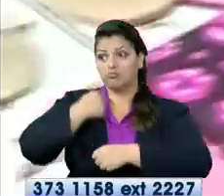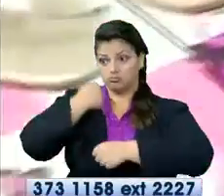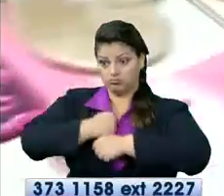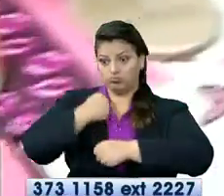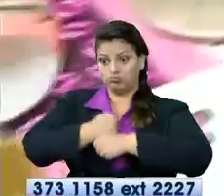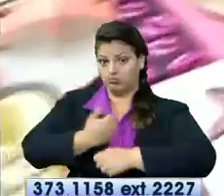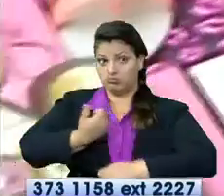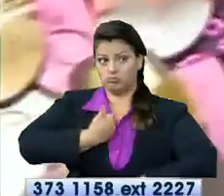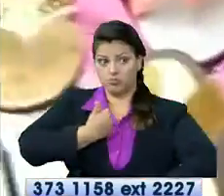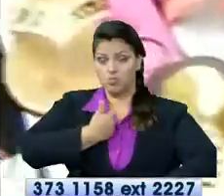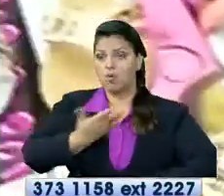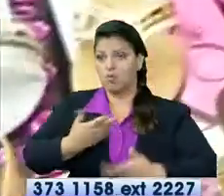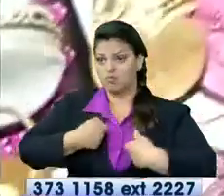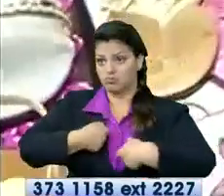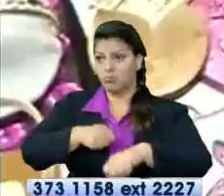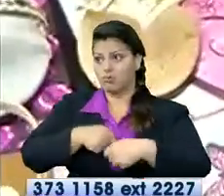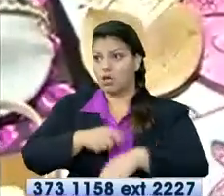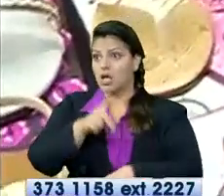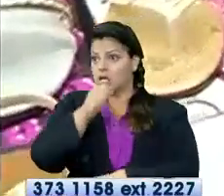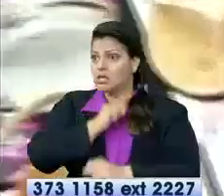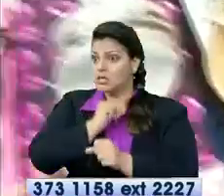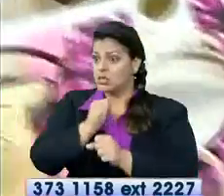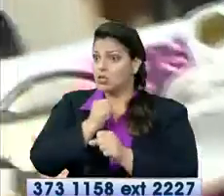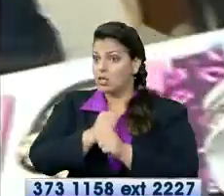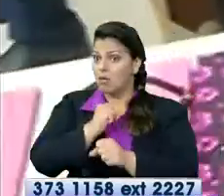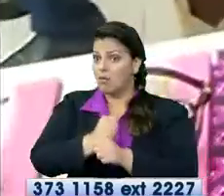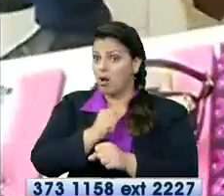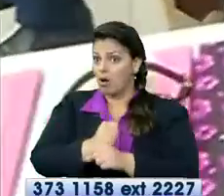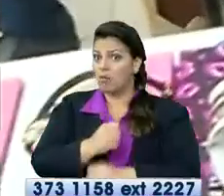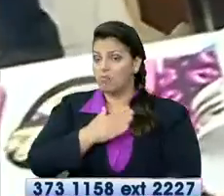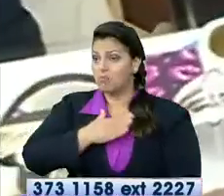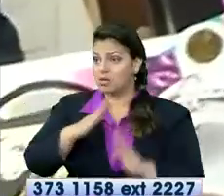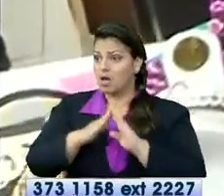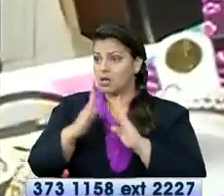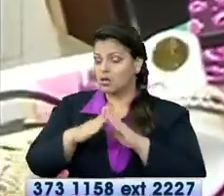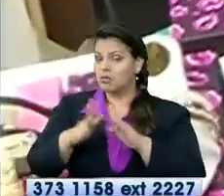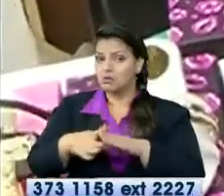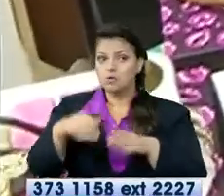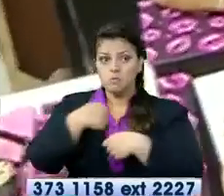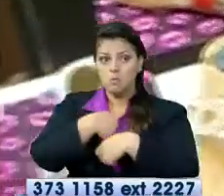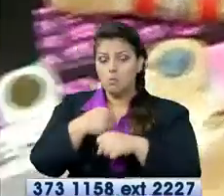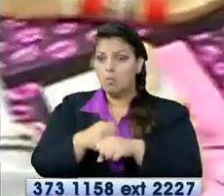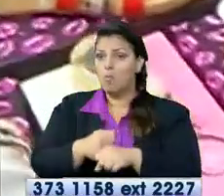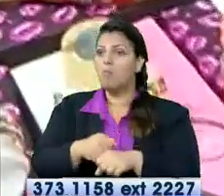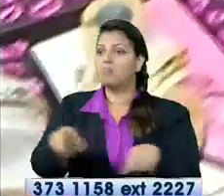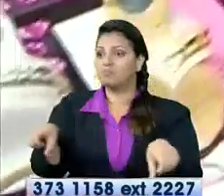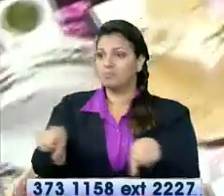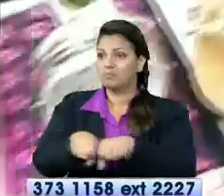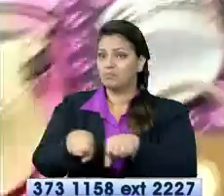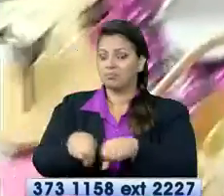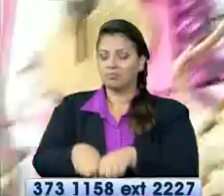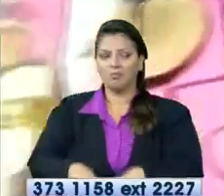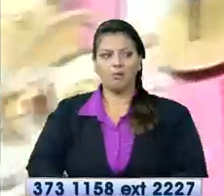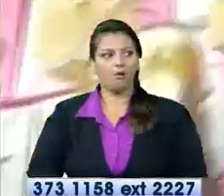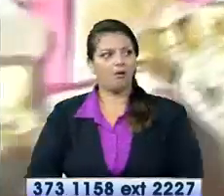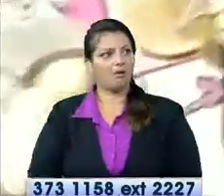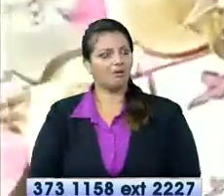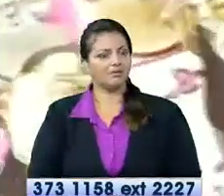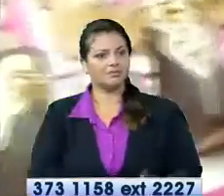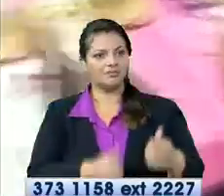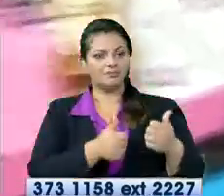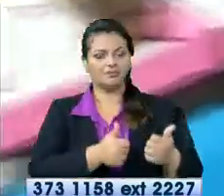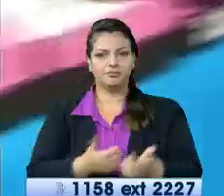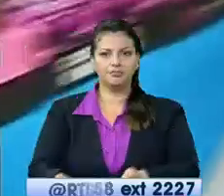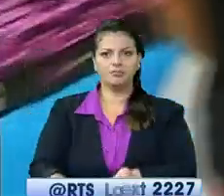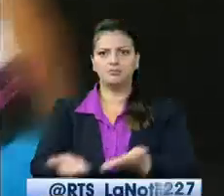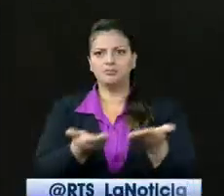del taller de la casa de nosotros aquí para el público de la feria de aquí de la gobernación. Okay, perfecto, vamos rápido por acá porque aquí hay mucho para mostrar,